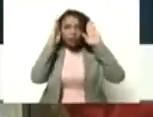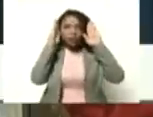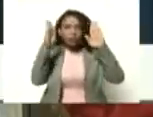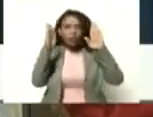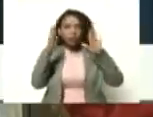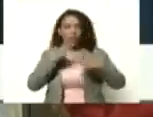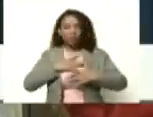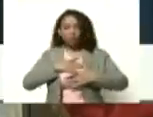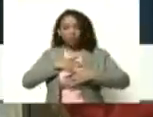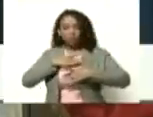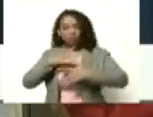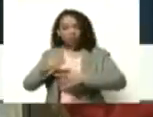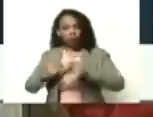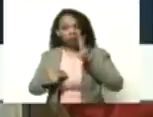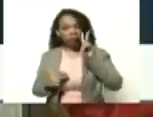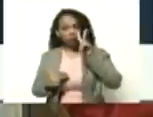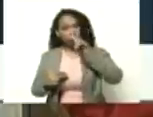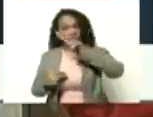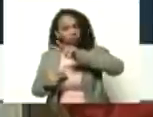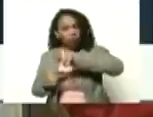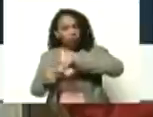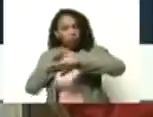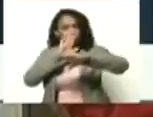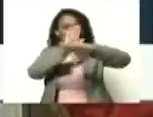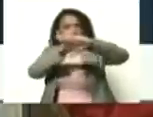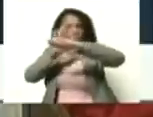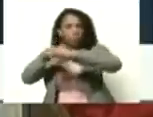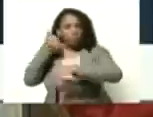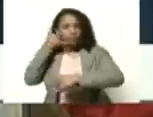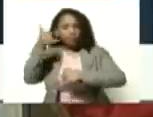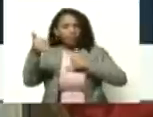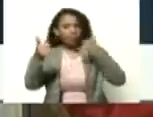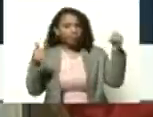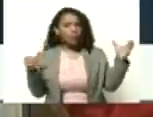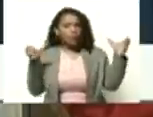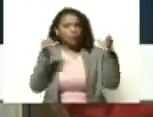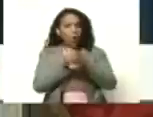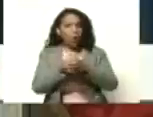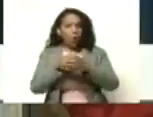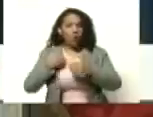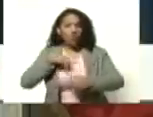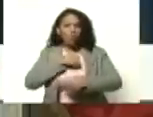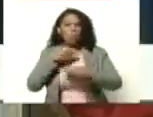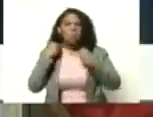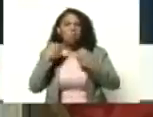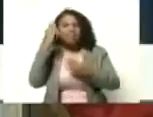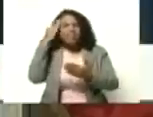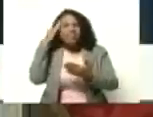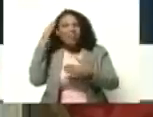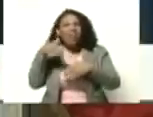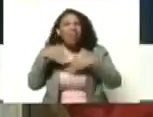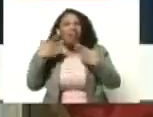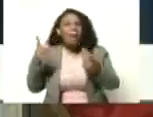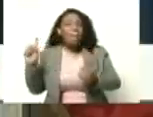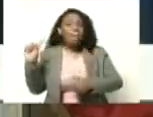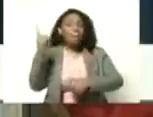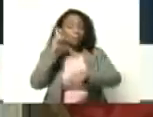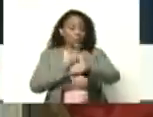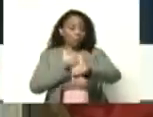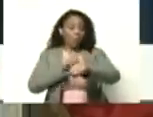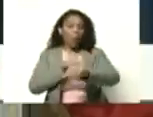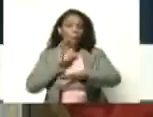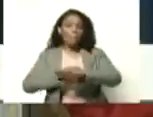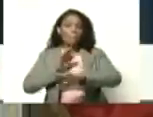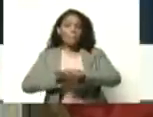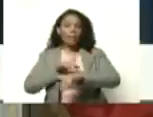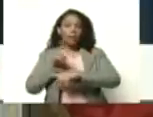interesándose llamando reuniéndose con nosotros para conocer desde el primer momento en que ocurre